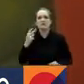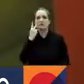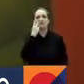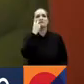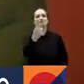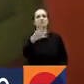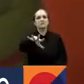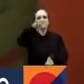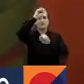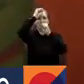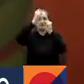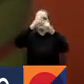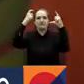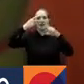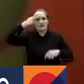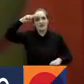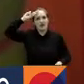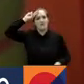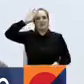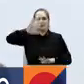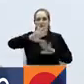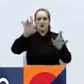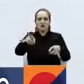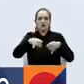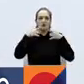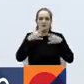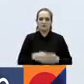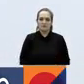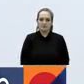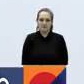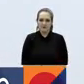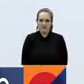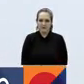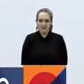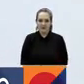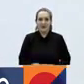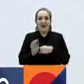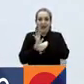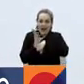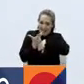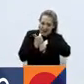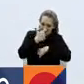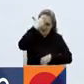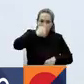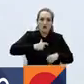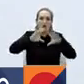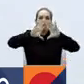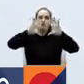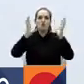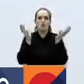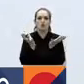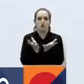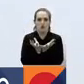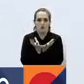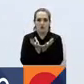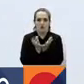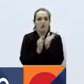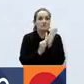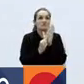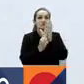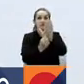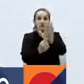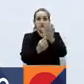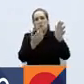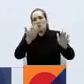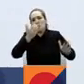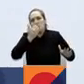la potencia de su interpretación es sensorial. La universalidad de un artista es poder hablarle a públicos tan opuestos